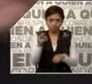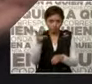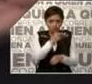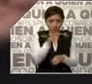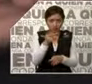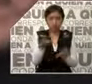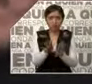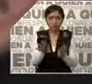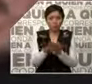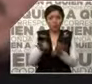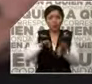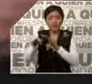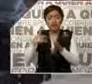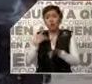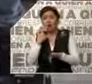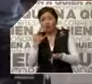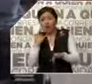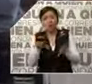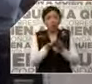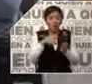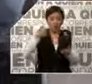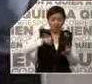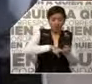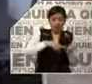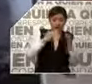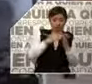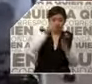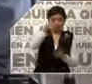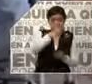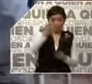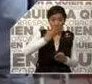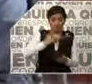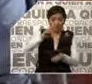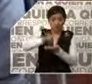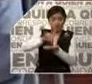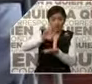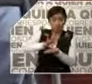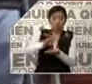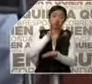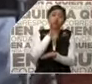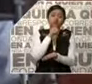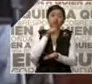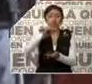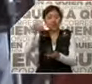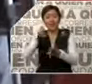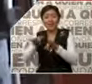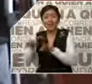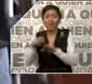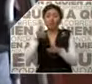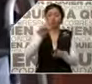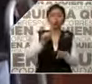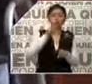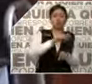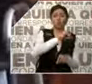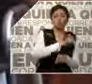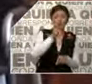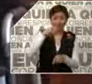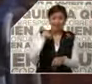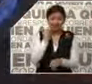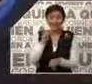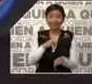sobrevive trabajando en lo que puede desde casa, pues por su discapacidad les han cerrado las puertas cuando buscan una oportunidad de